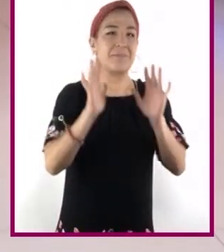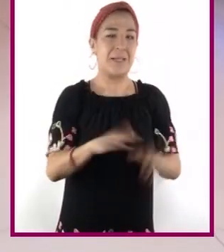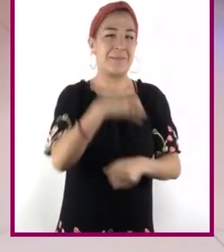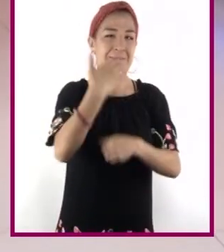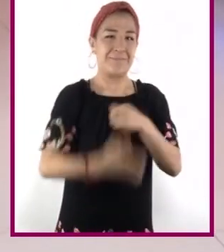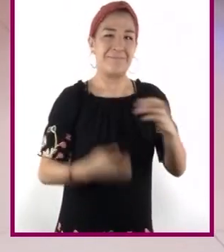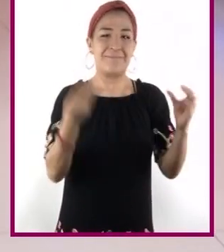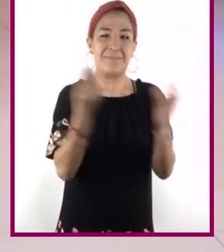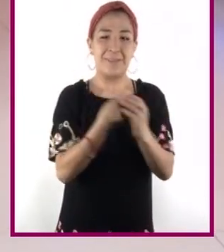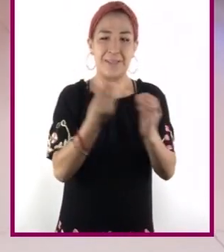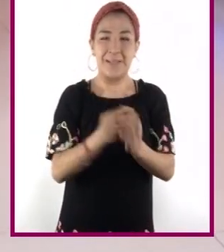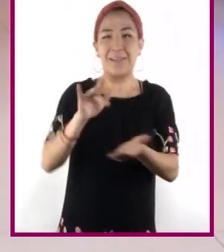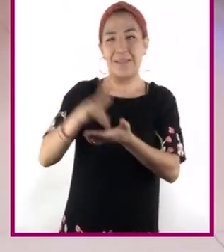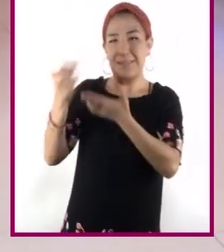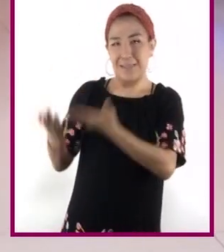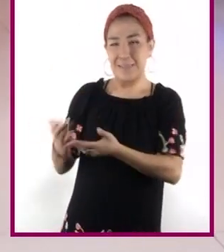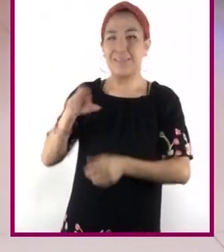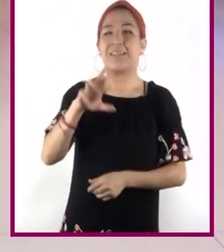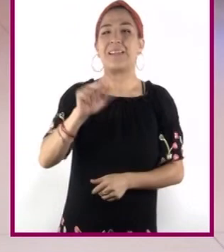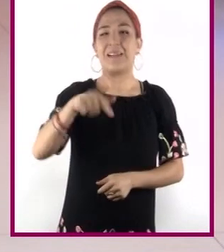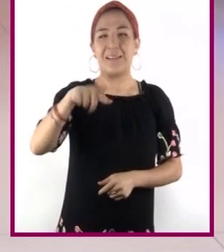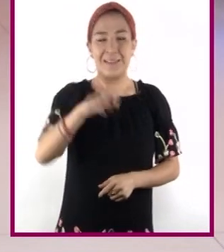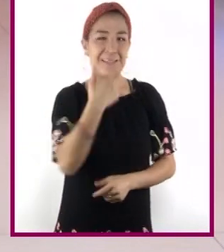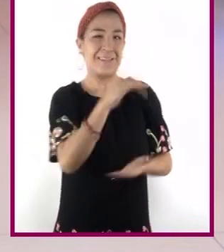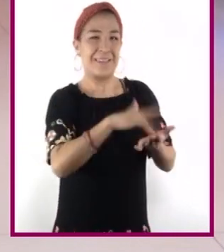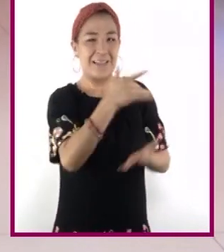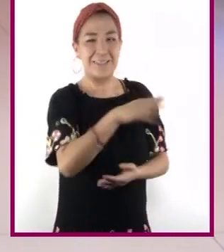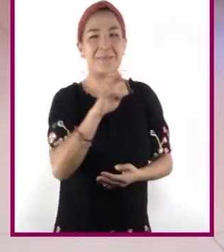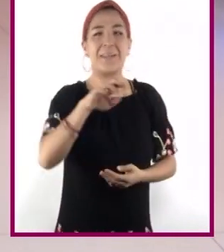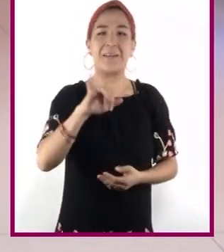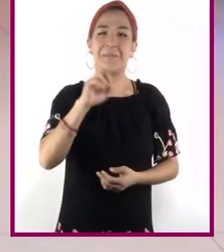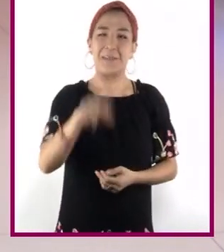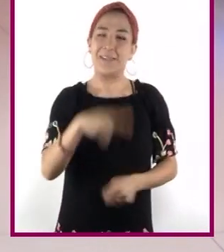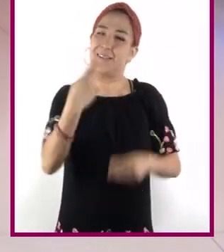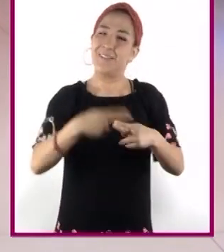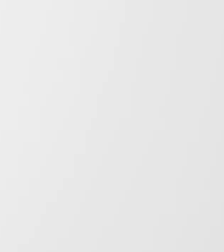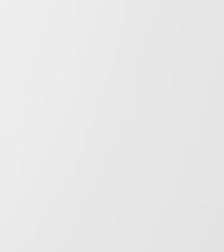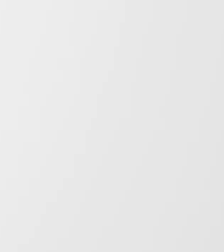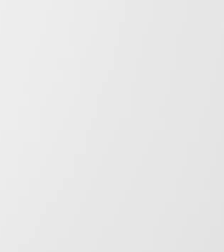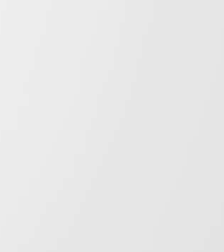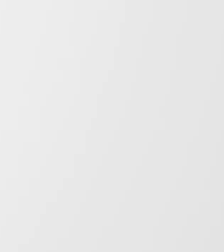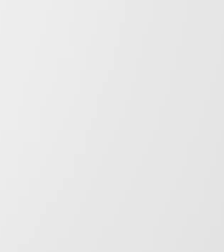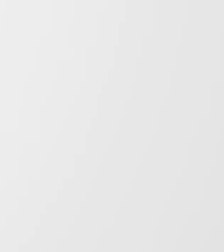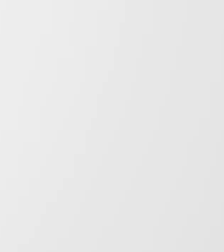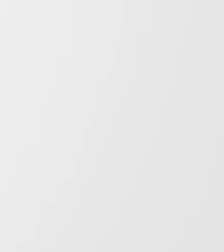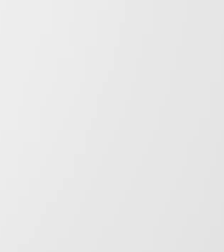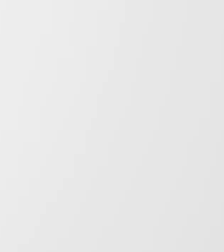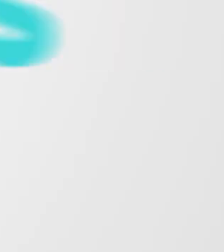sesión. Gracias, Raquel. Gracias, Benjamín. Hasta pronto. Hasta pronto.